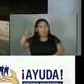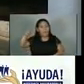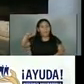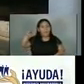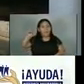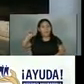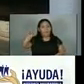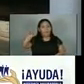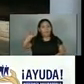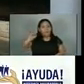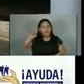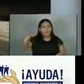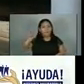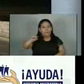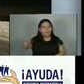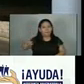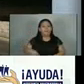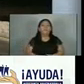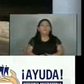Pérez.